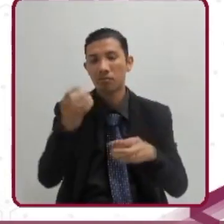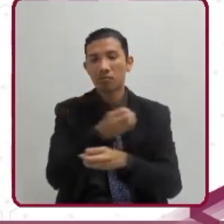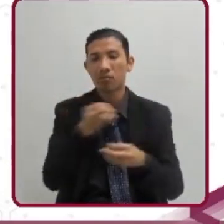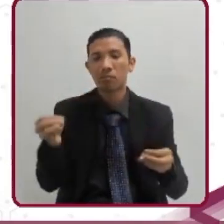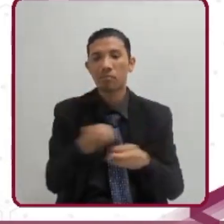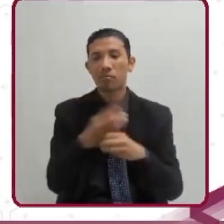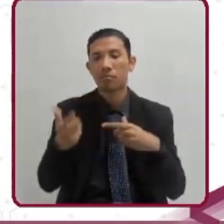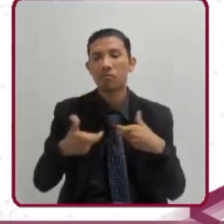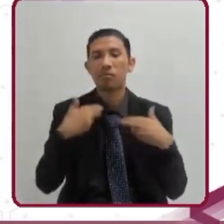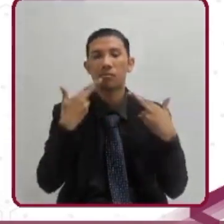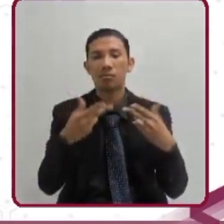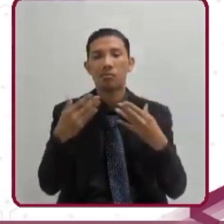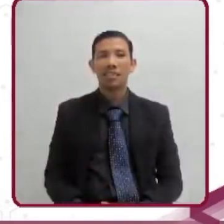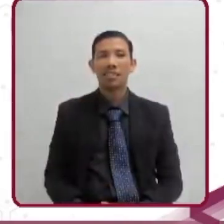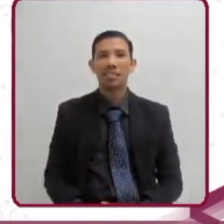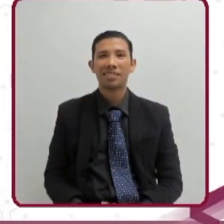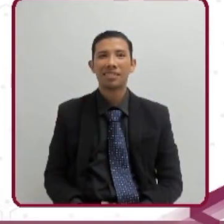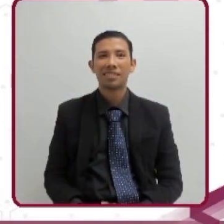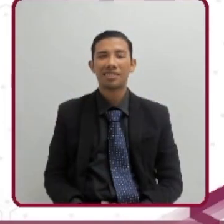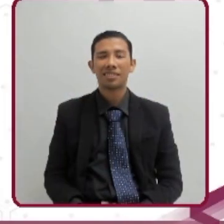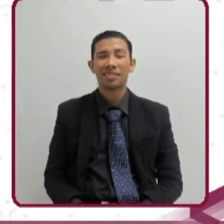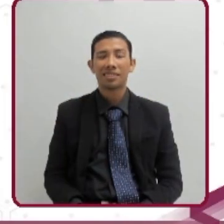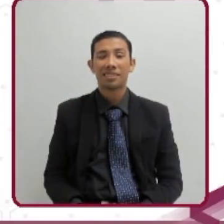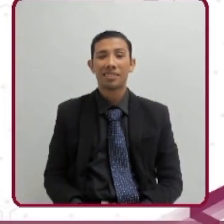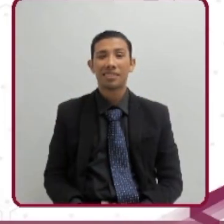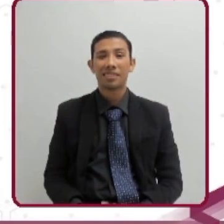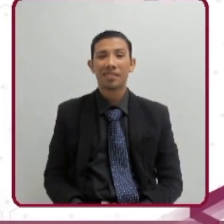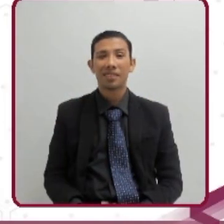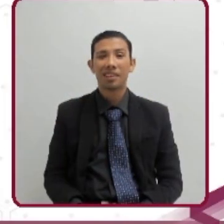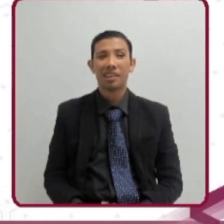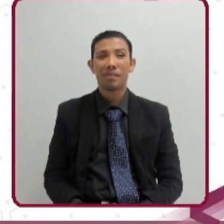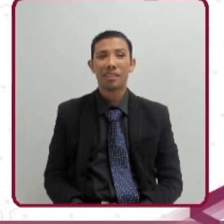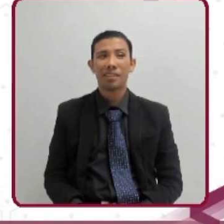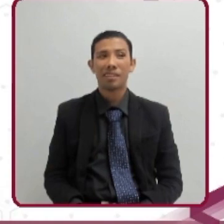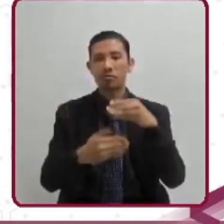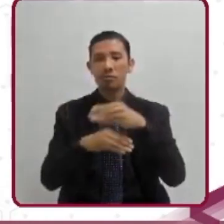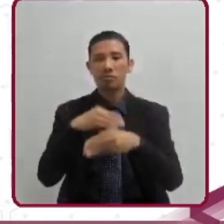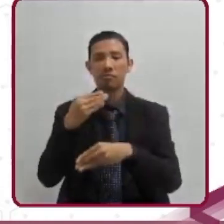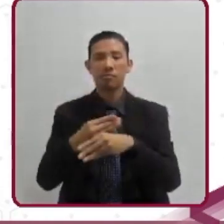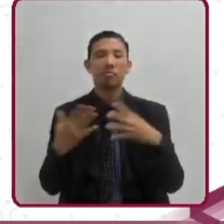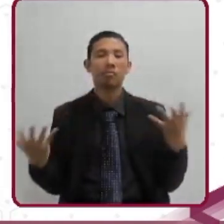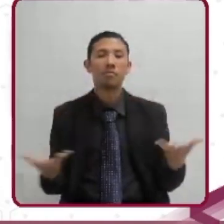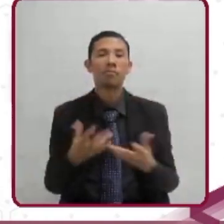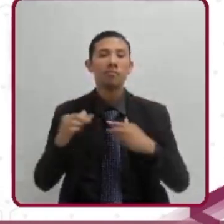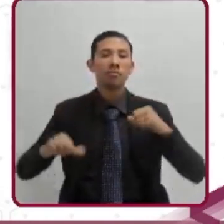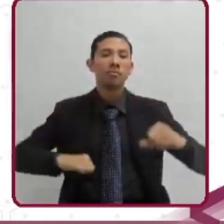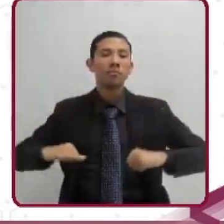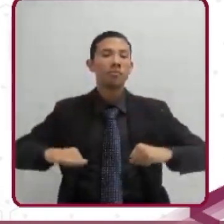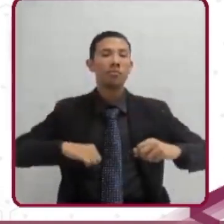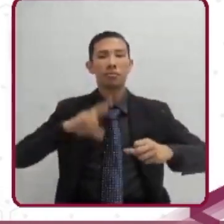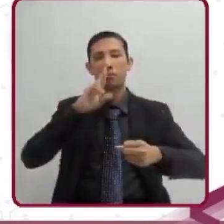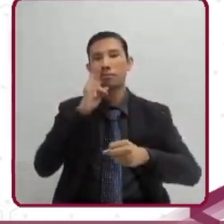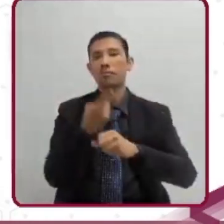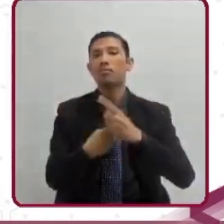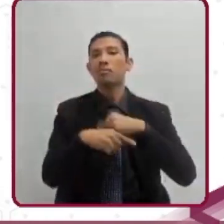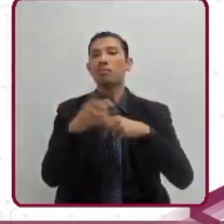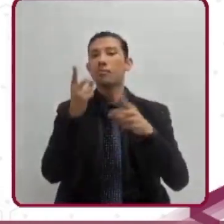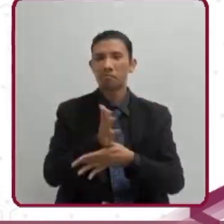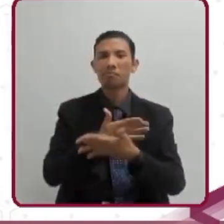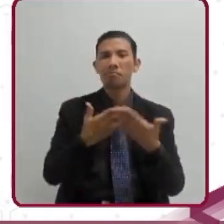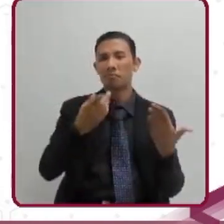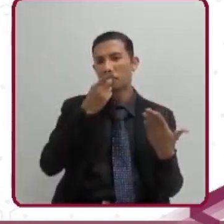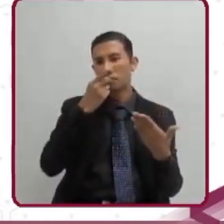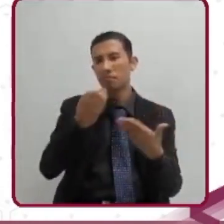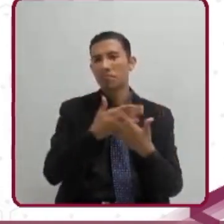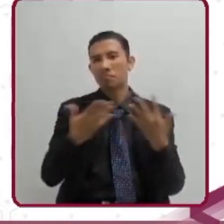2022, los integrantes del instituto y representantes de los partidos políticos se desearon Feliz Navidad y